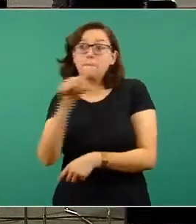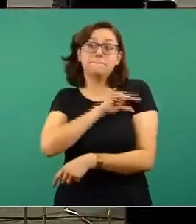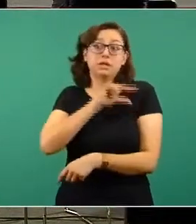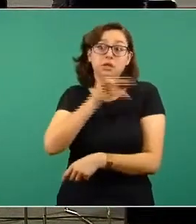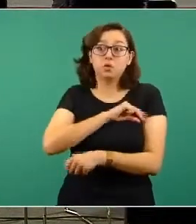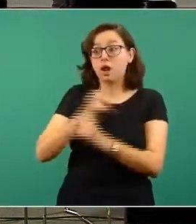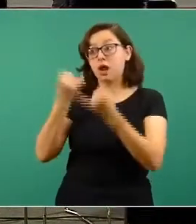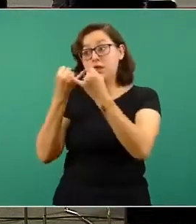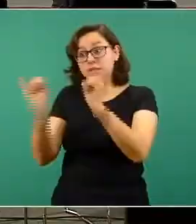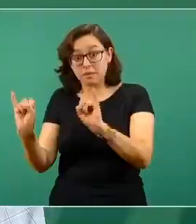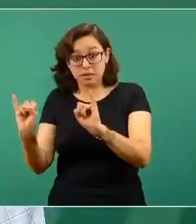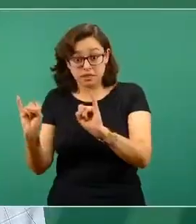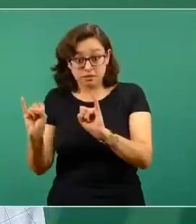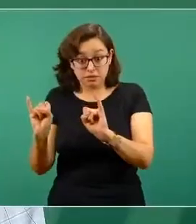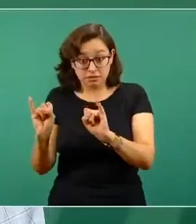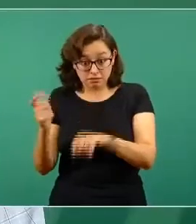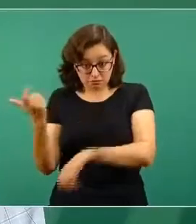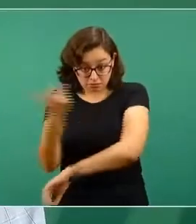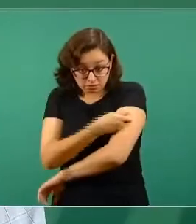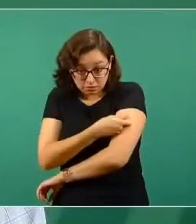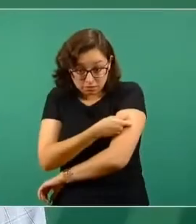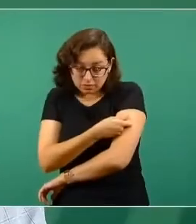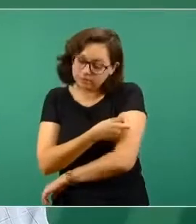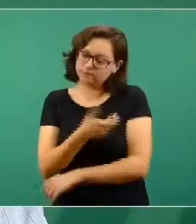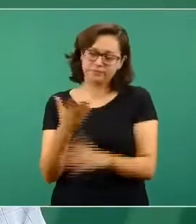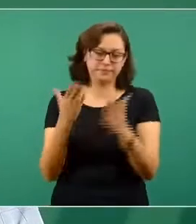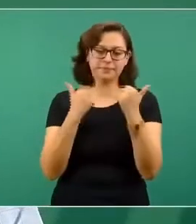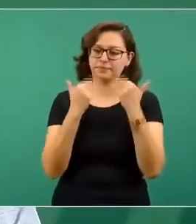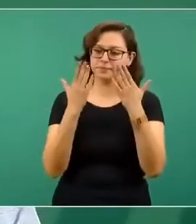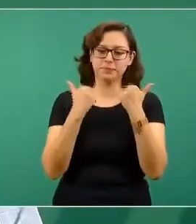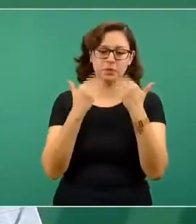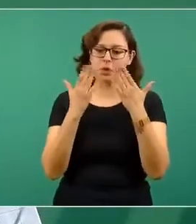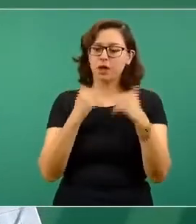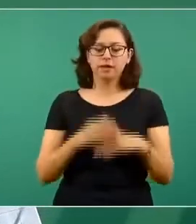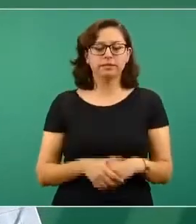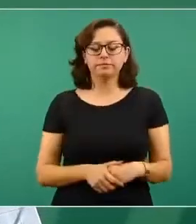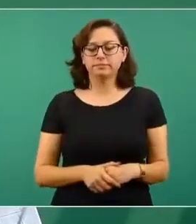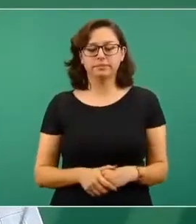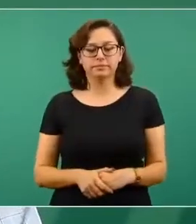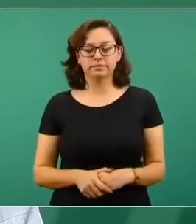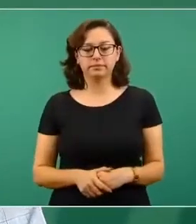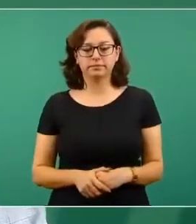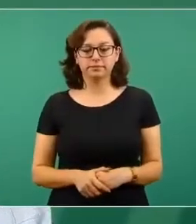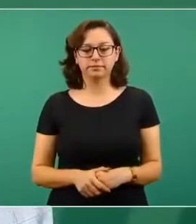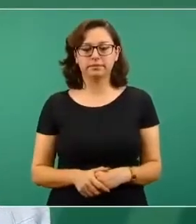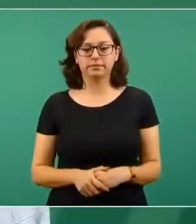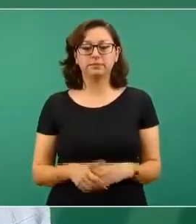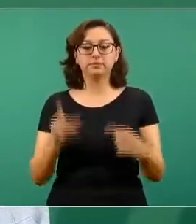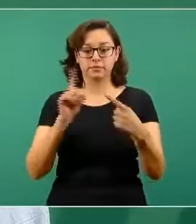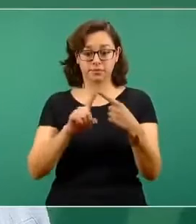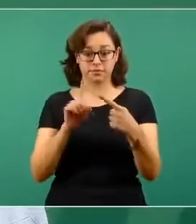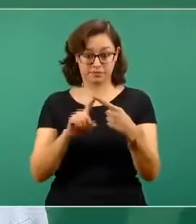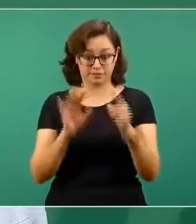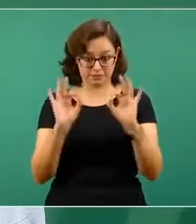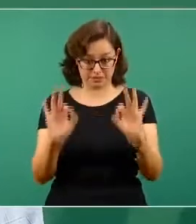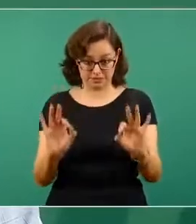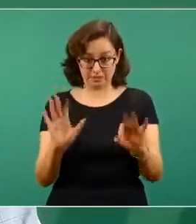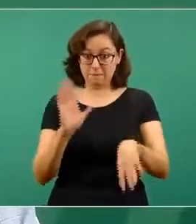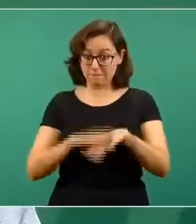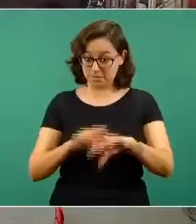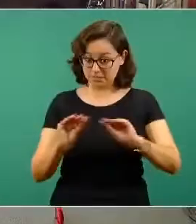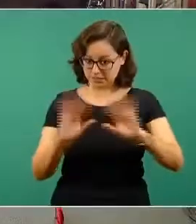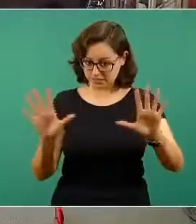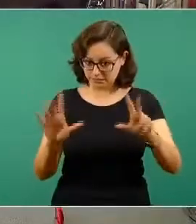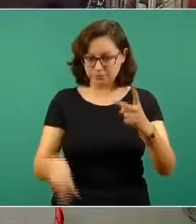demandemos ni permitamos que alguien nos coloque una vacuna diferente a este punto. Vamos ahora al otro tema, el tema